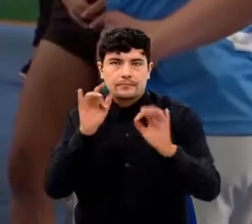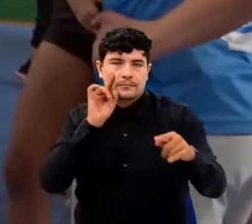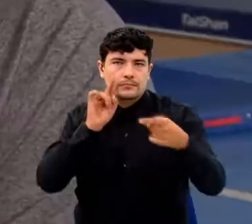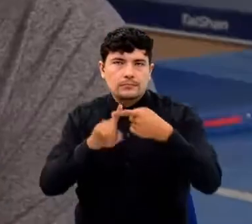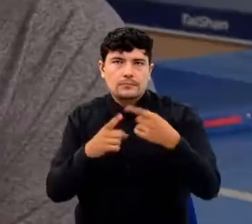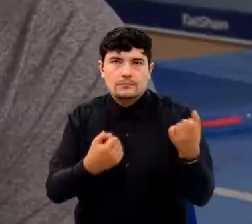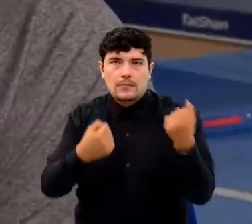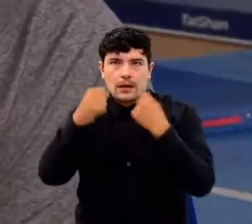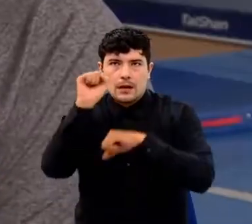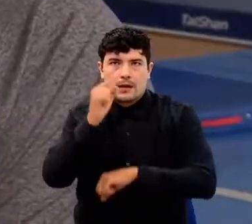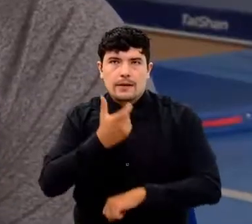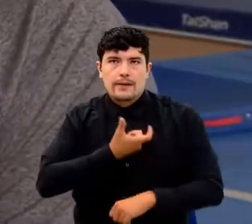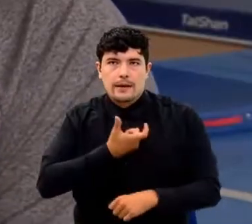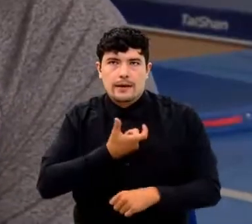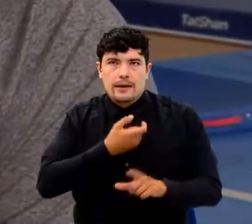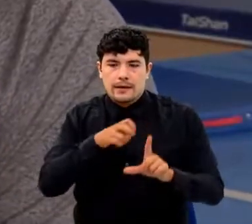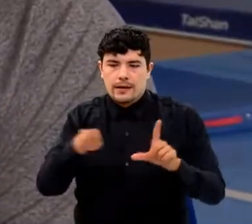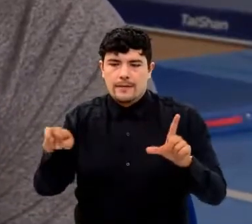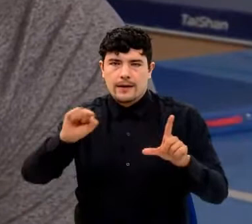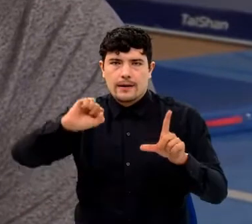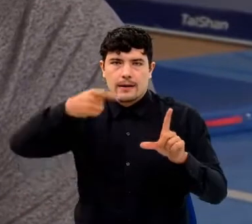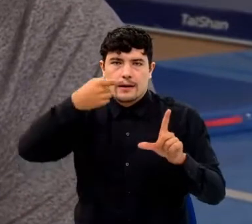los primeros puestos.